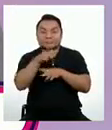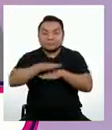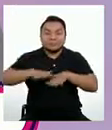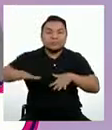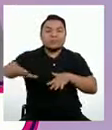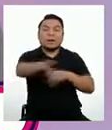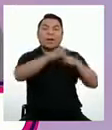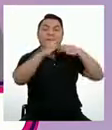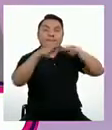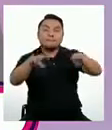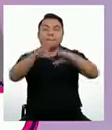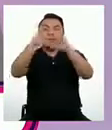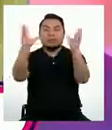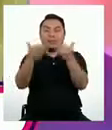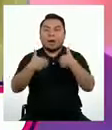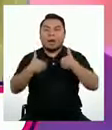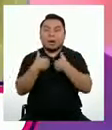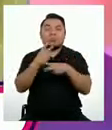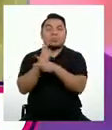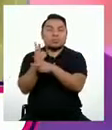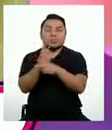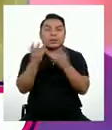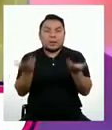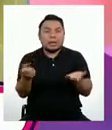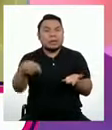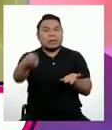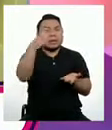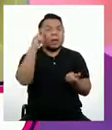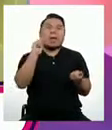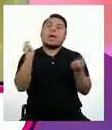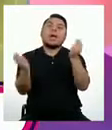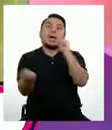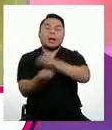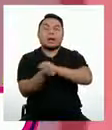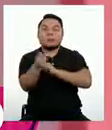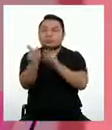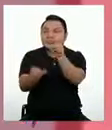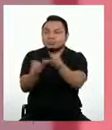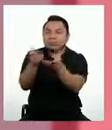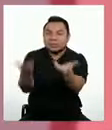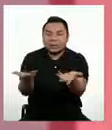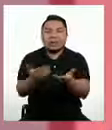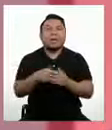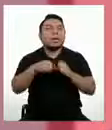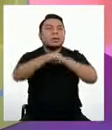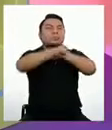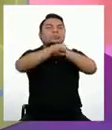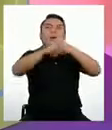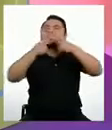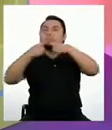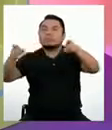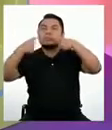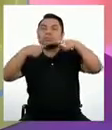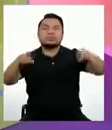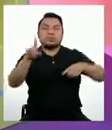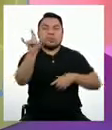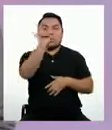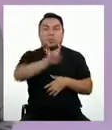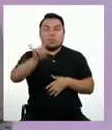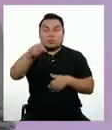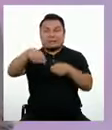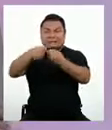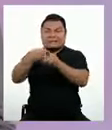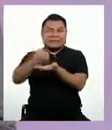manera también acercarlos a actividades mucho más concretas con la ciudadanía, con campañas, un poco más para que